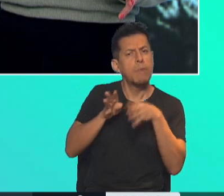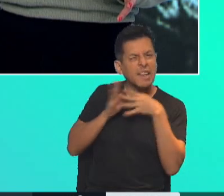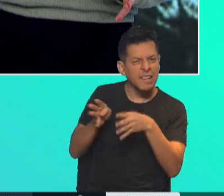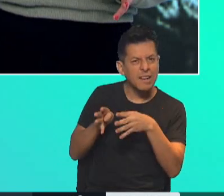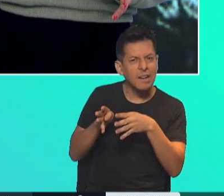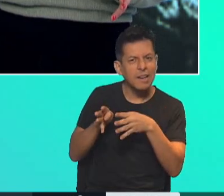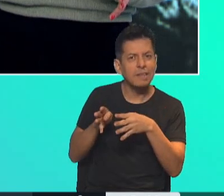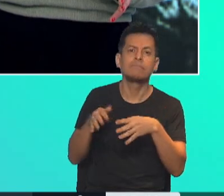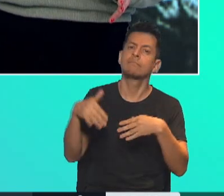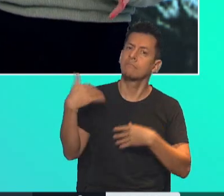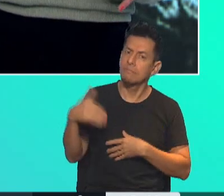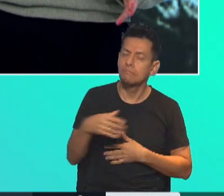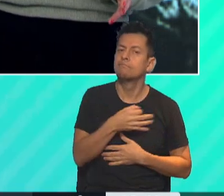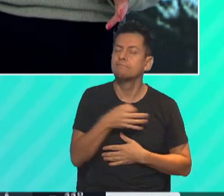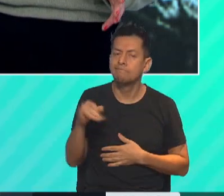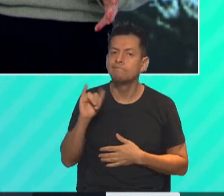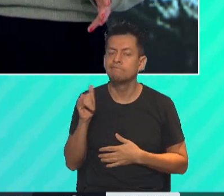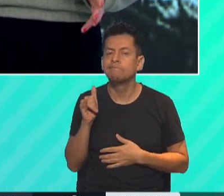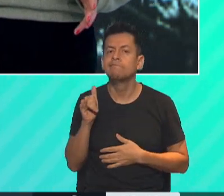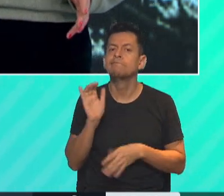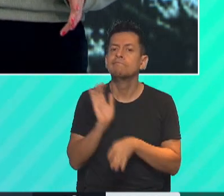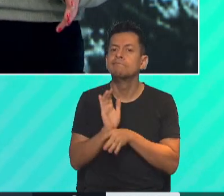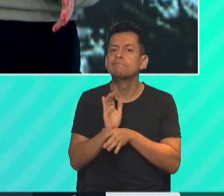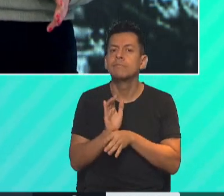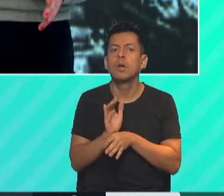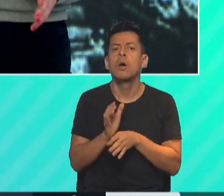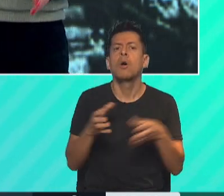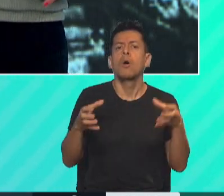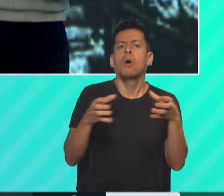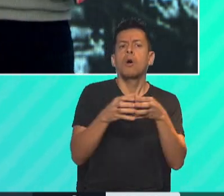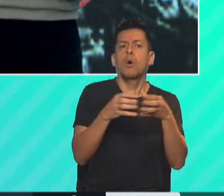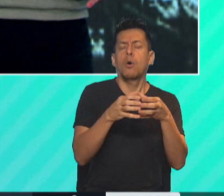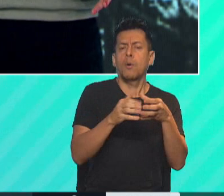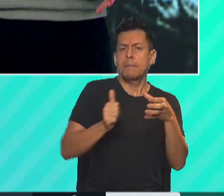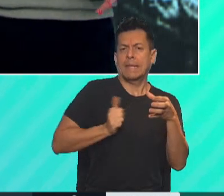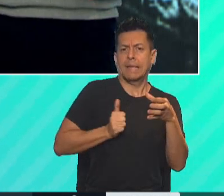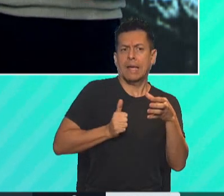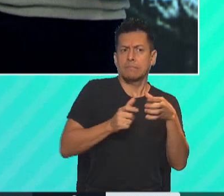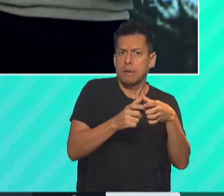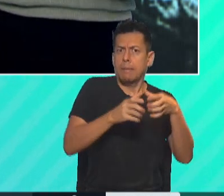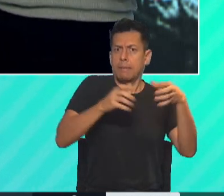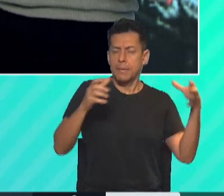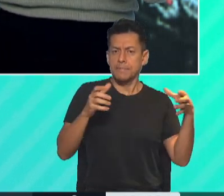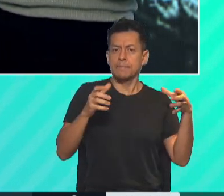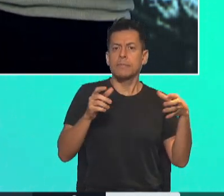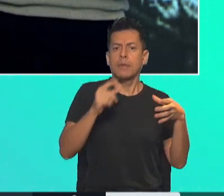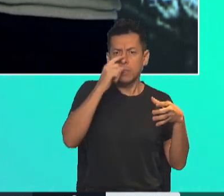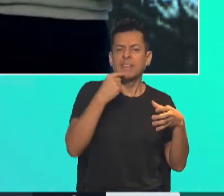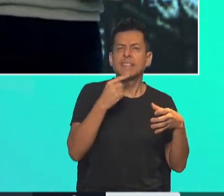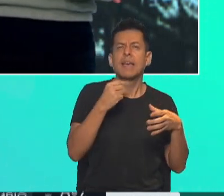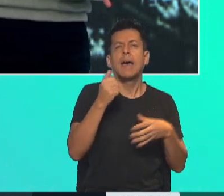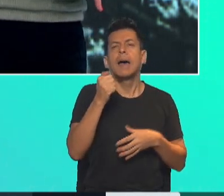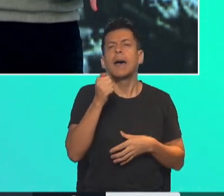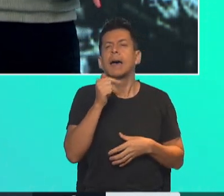cuencia de la guerra lógico extender una organización militar que putin dice se llama del atlántico norte debería